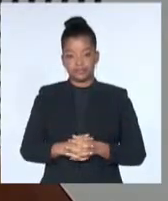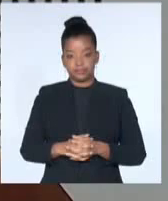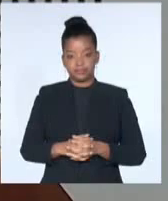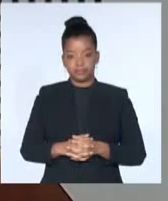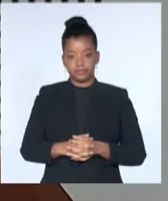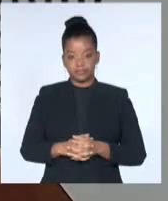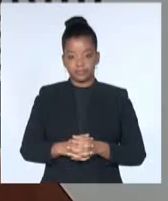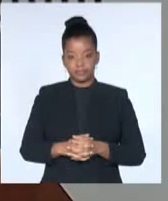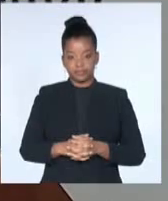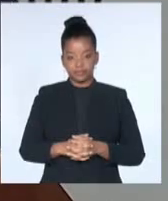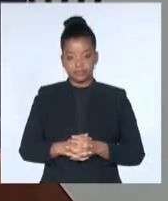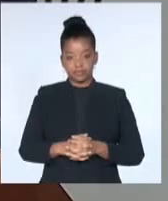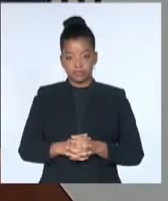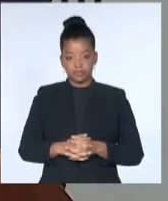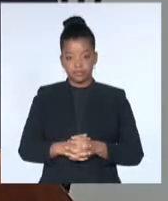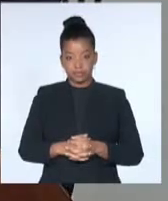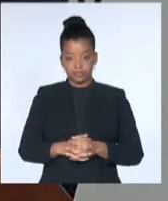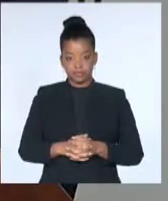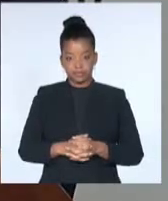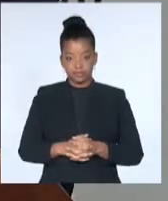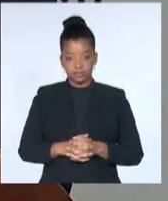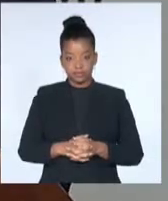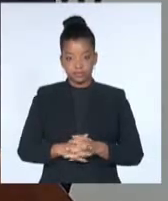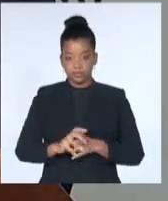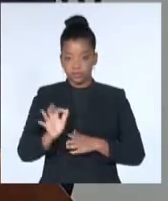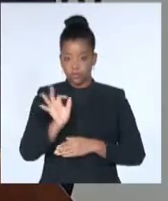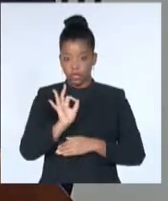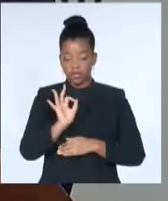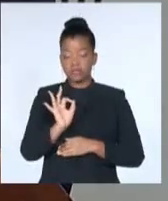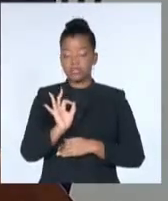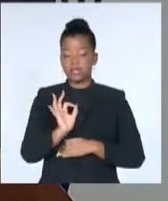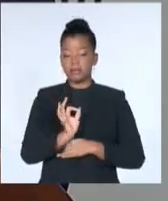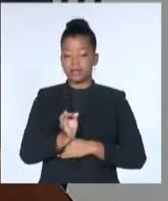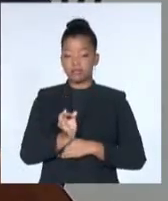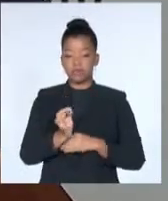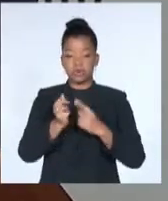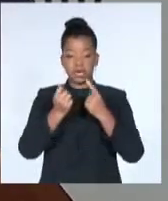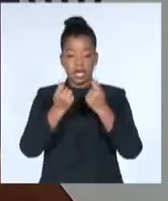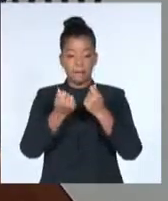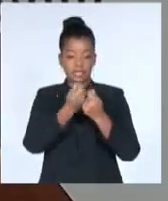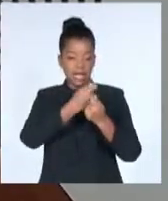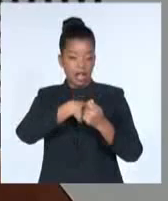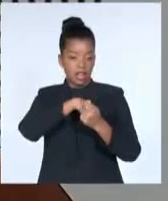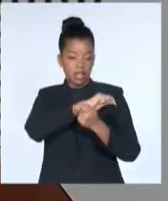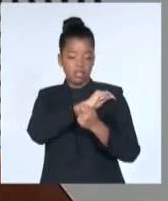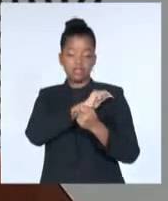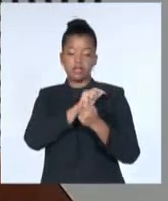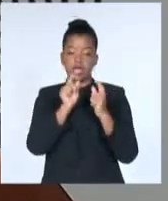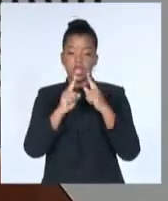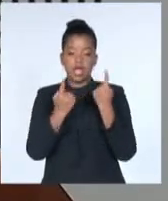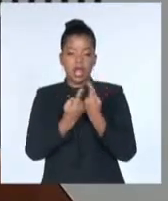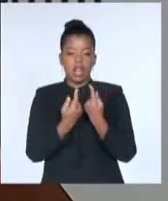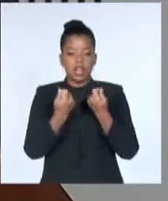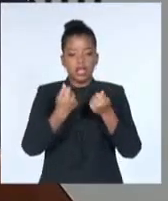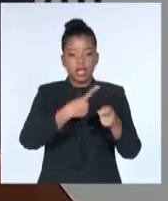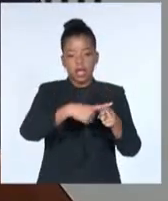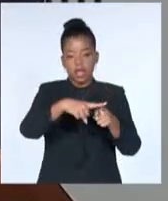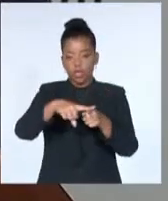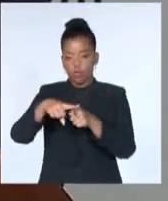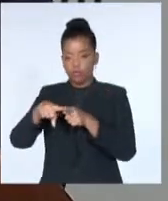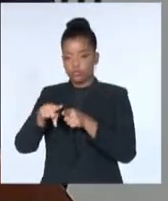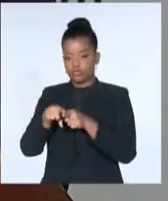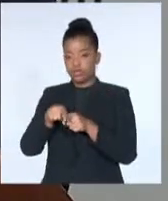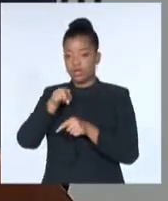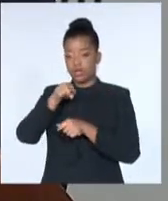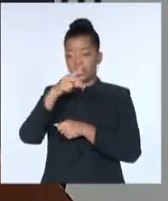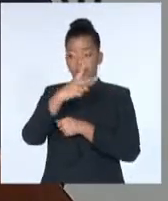Con su potencial sin explotar en términos de capital humano y riqueza de recursos, los países